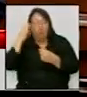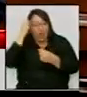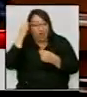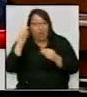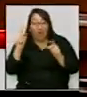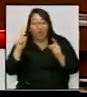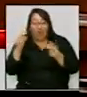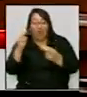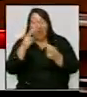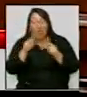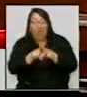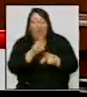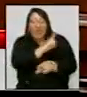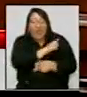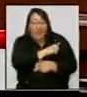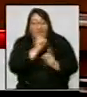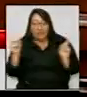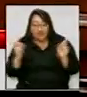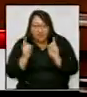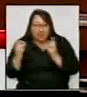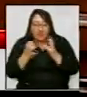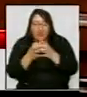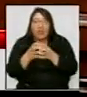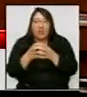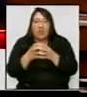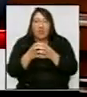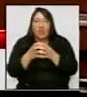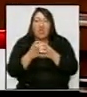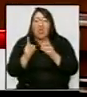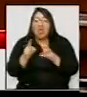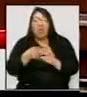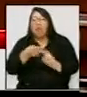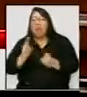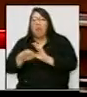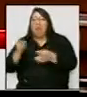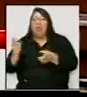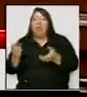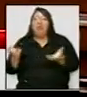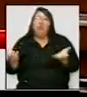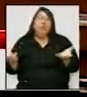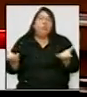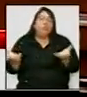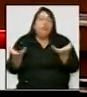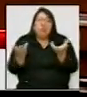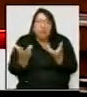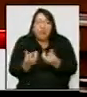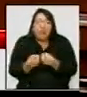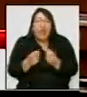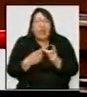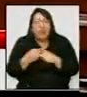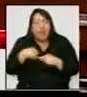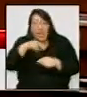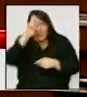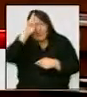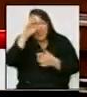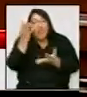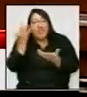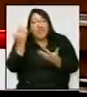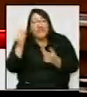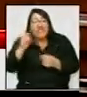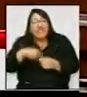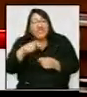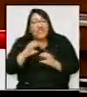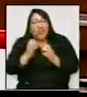Congreso. No nos han permitido desarrollar la agenda. El Perú está exigiendo que el Congreso responda y